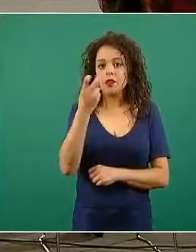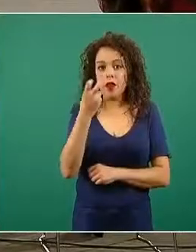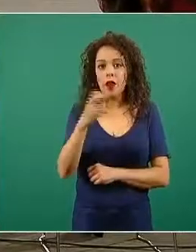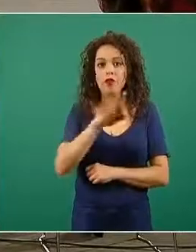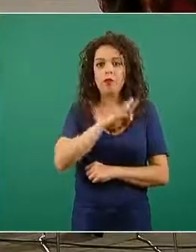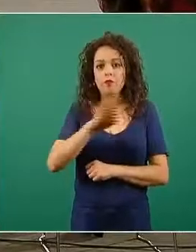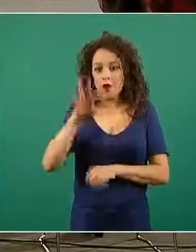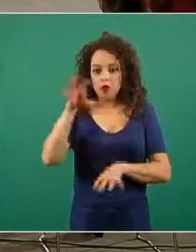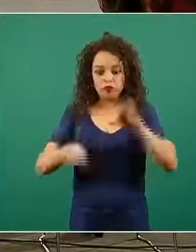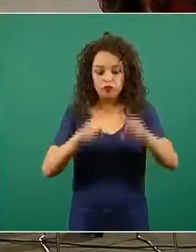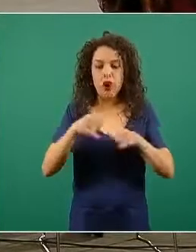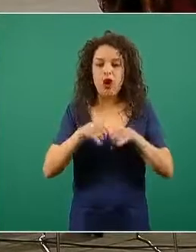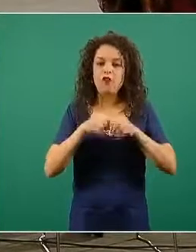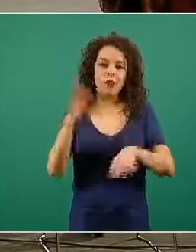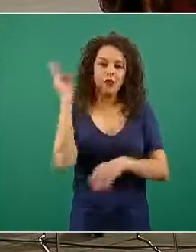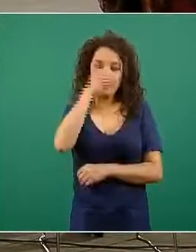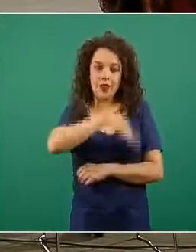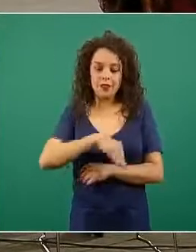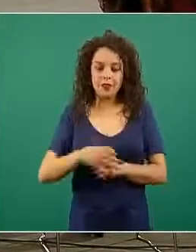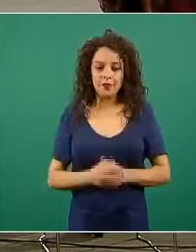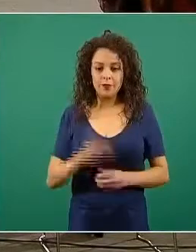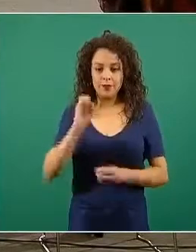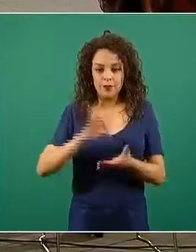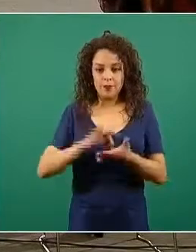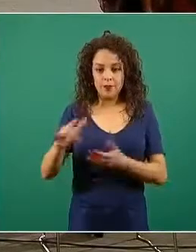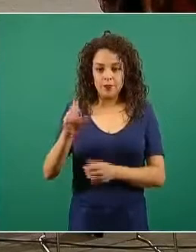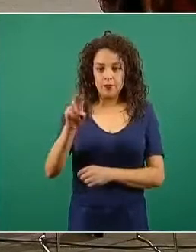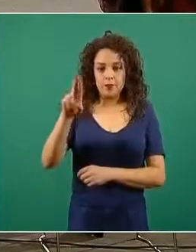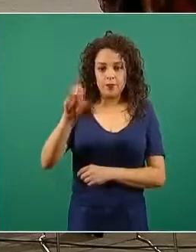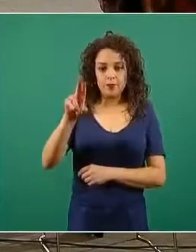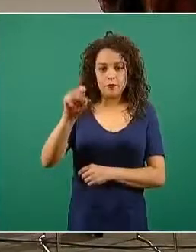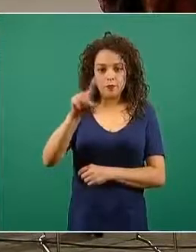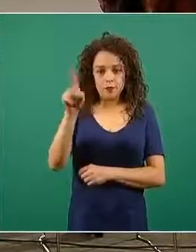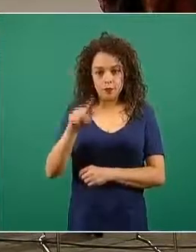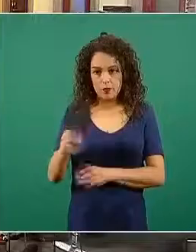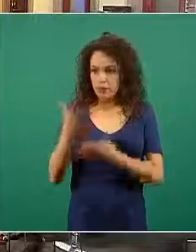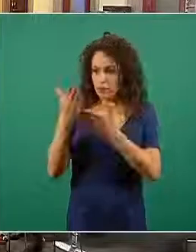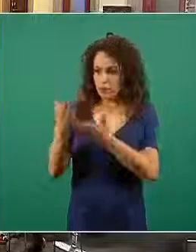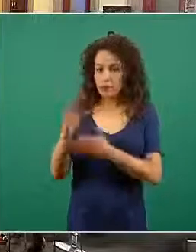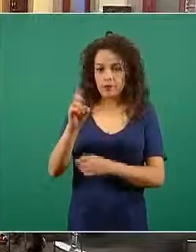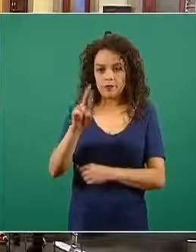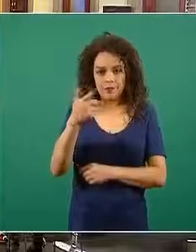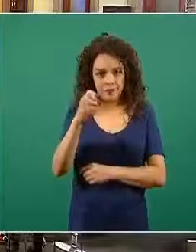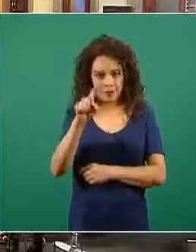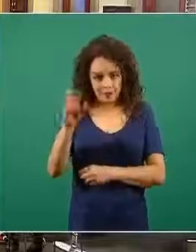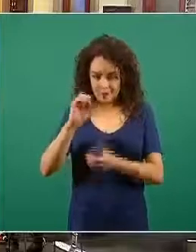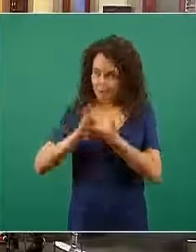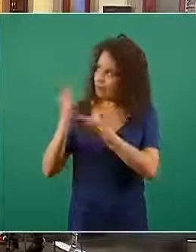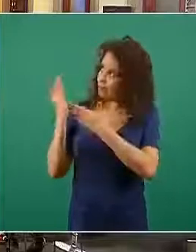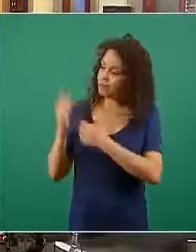gracias, Miguel. Doctor Cortés. Muchas gracias, doctor López-Gatell. Arturo.